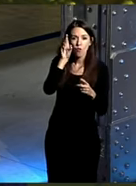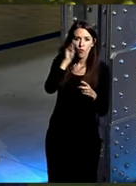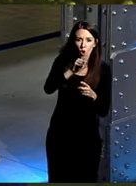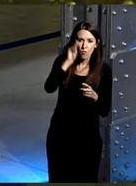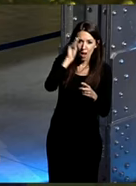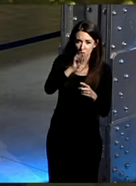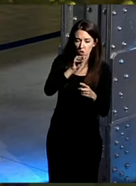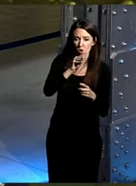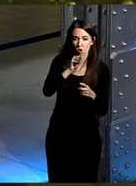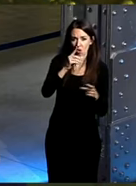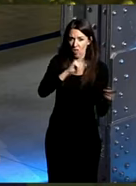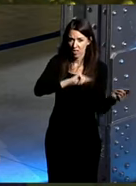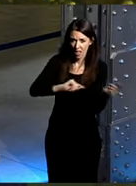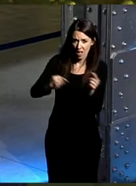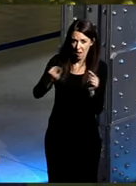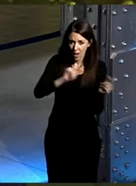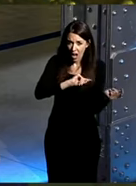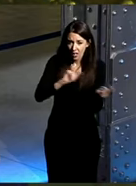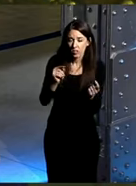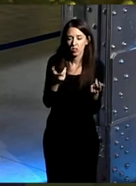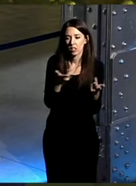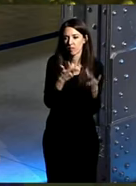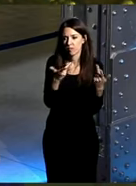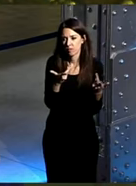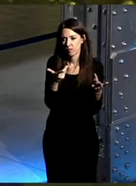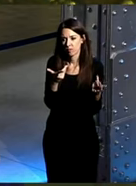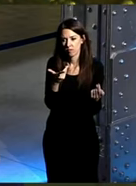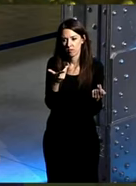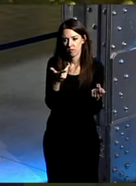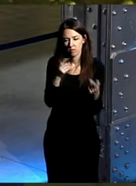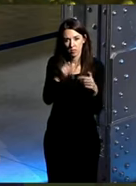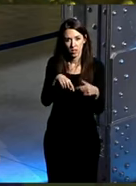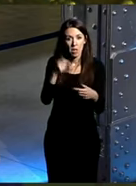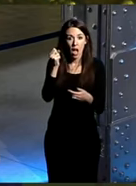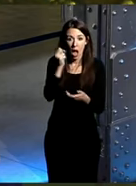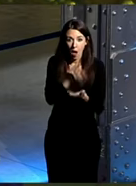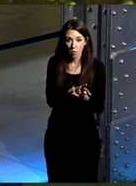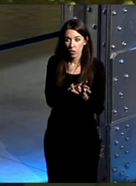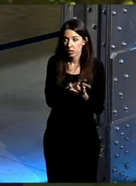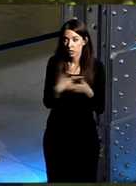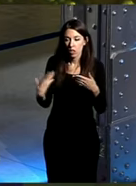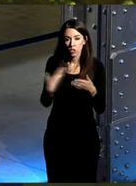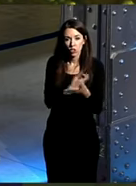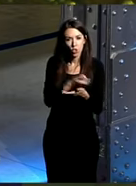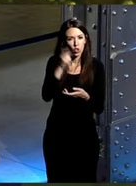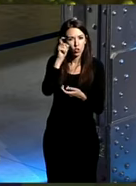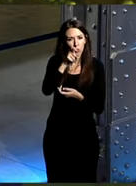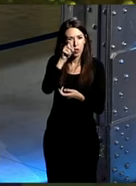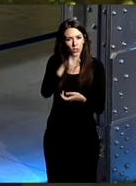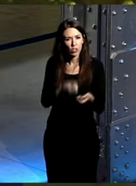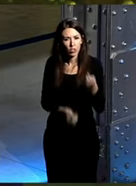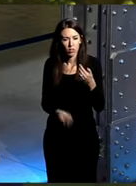formación, de debate, de apuesta con todos los profesores que